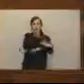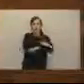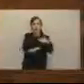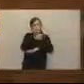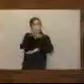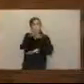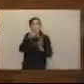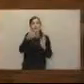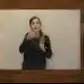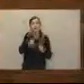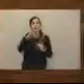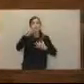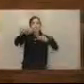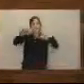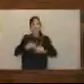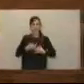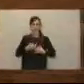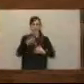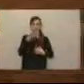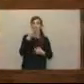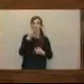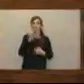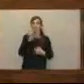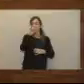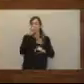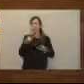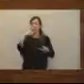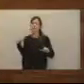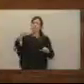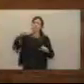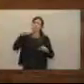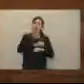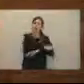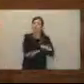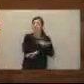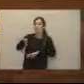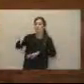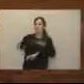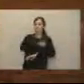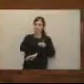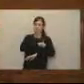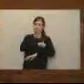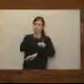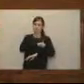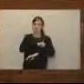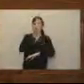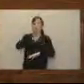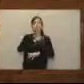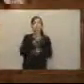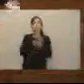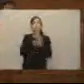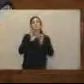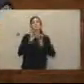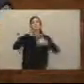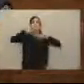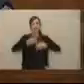gobernado en esta región los últimos 30 largos años. De eso estamos hablando, señorías, de credibilidad, la que los